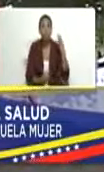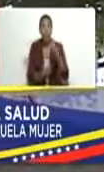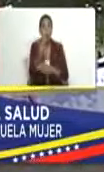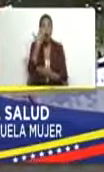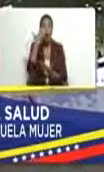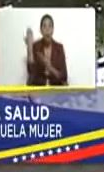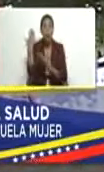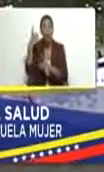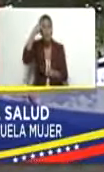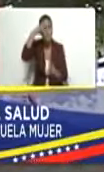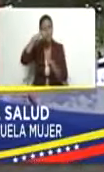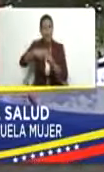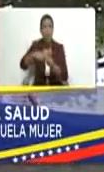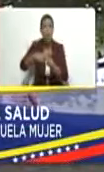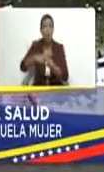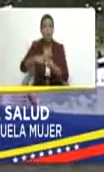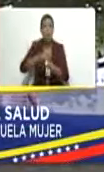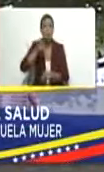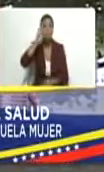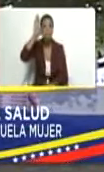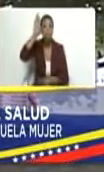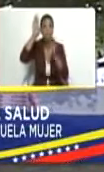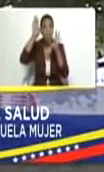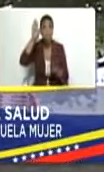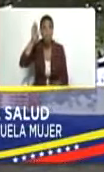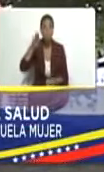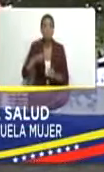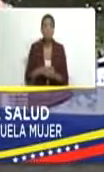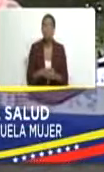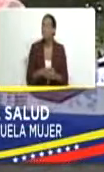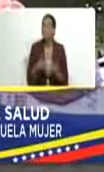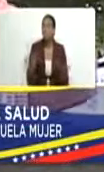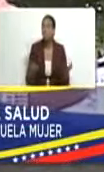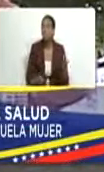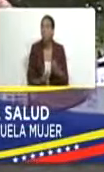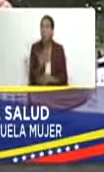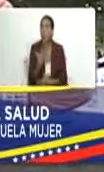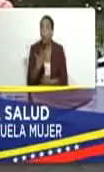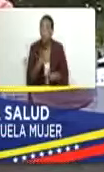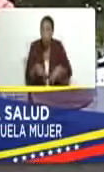constructiva, positiva, hacia adelante, donde construyamos